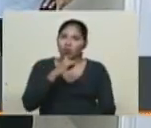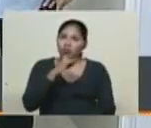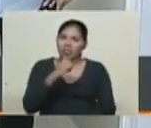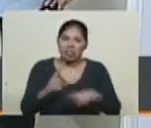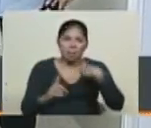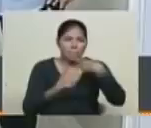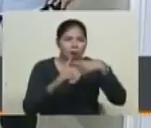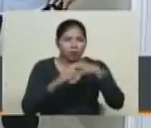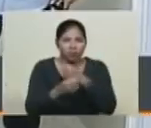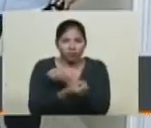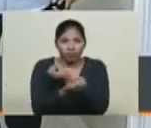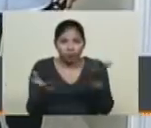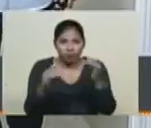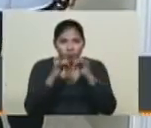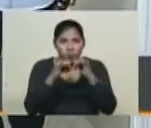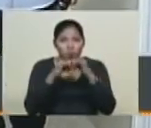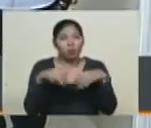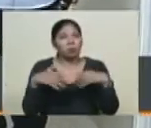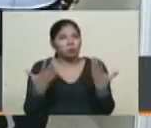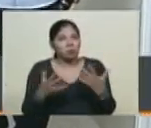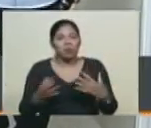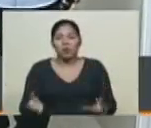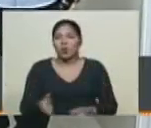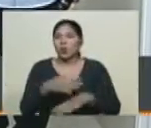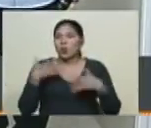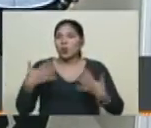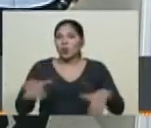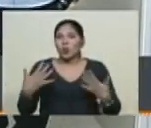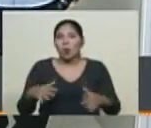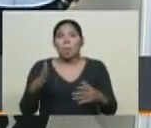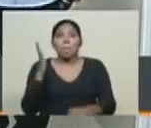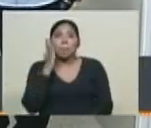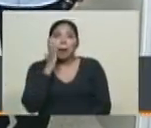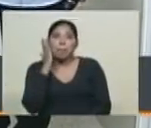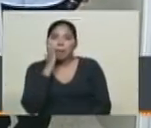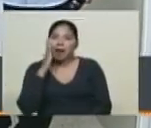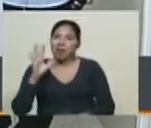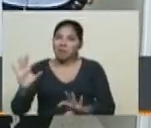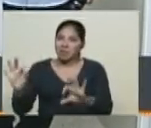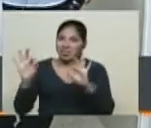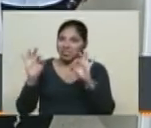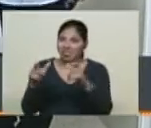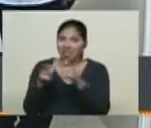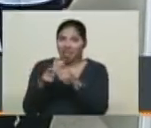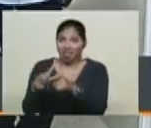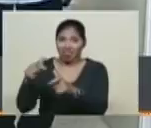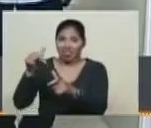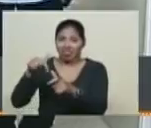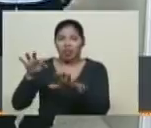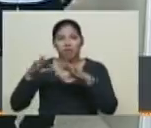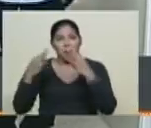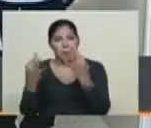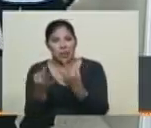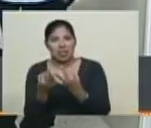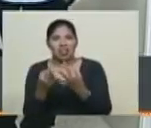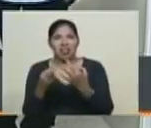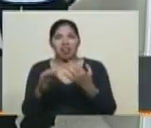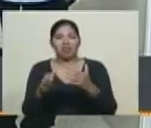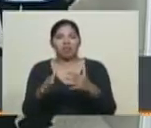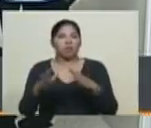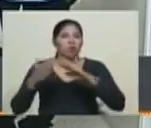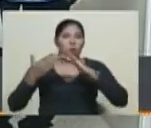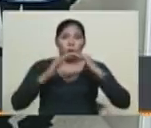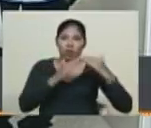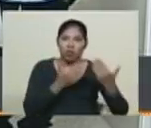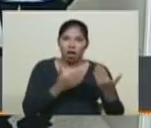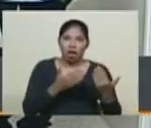Venezuela, extraordinarias noticias para las madres, para la familia, para las comunidades. Así